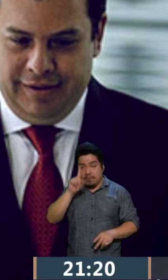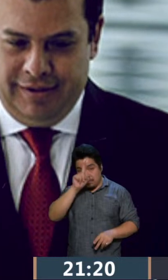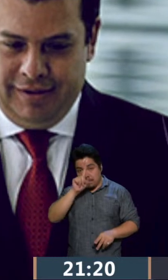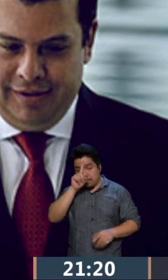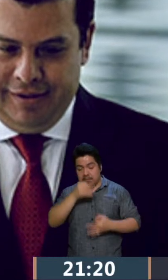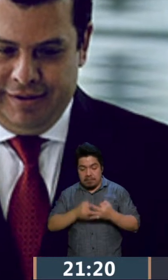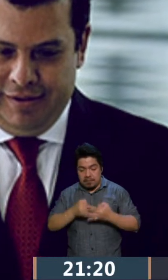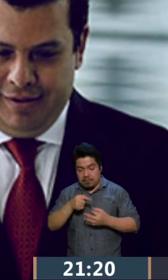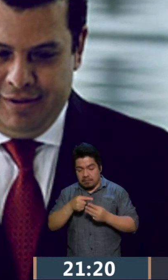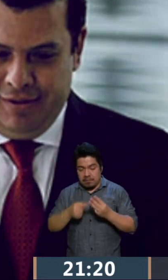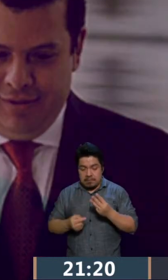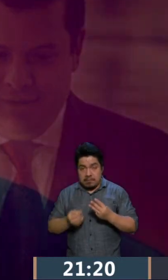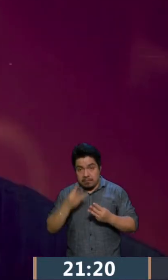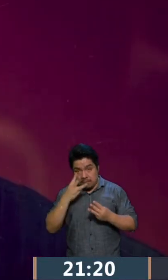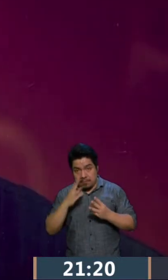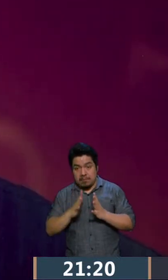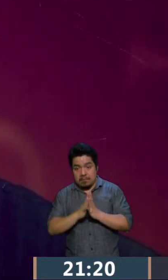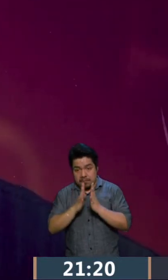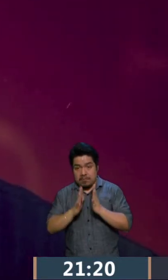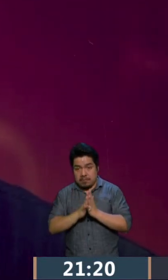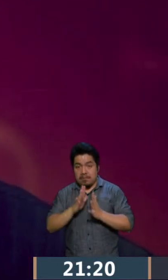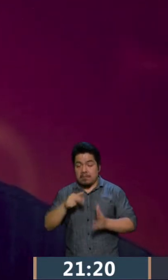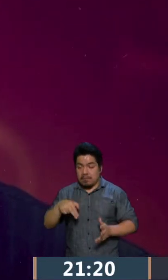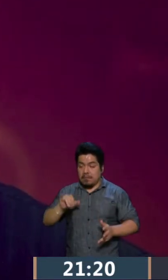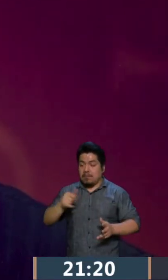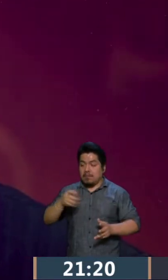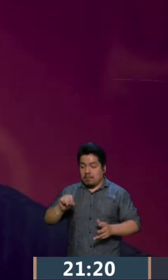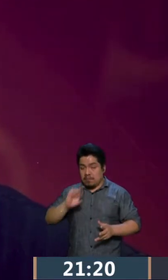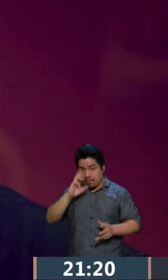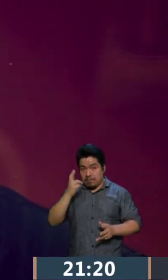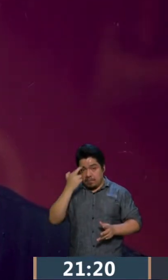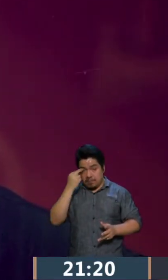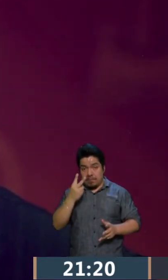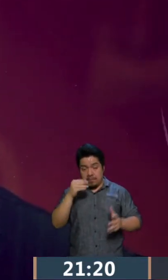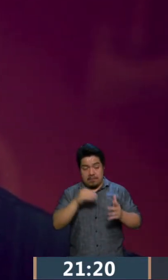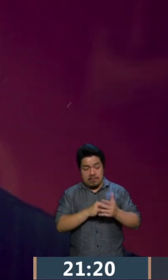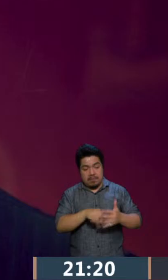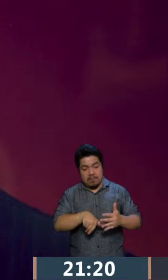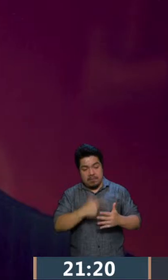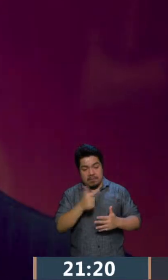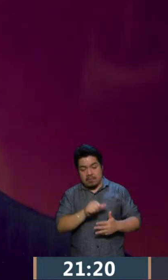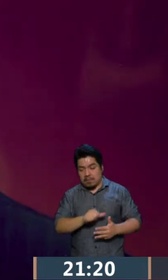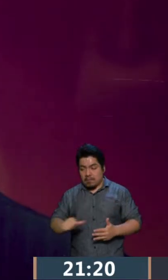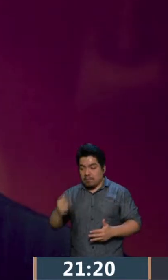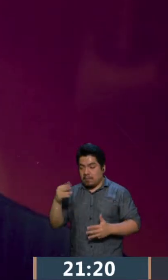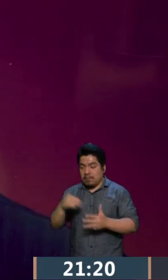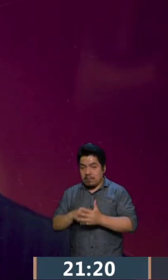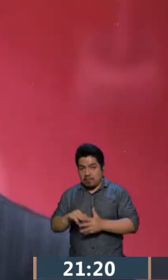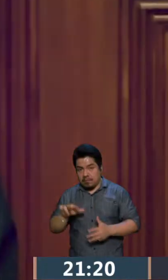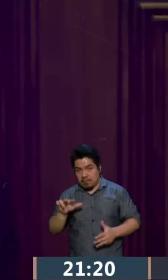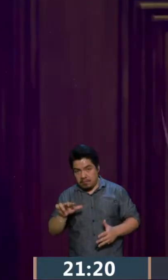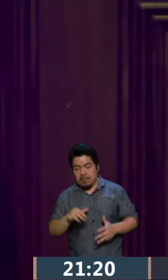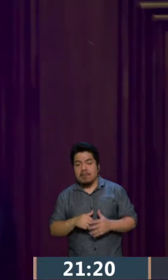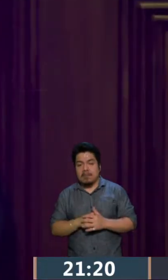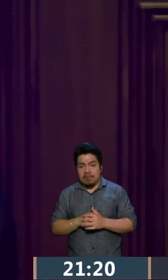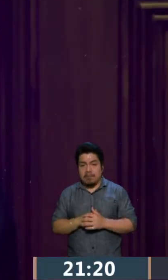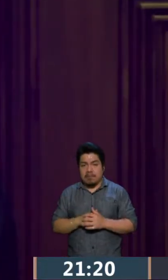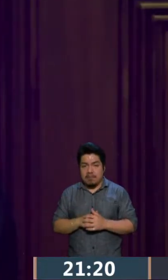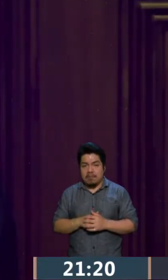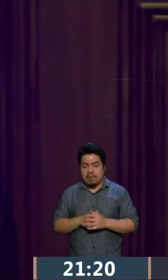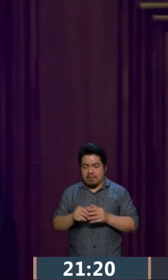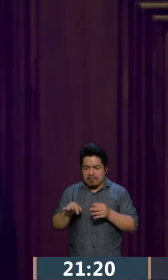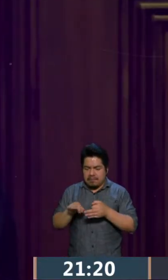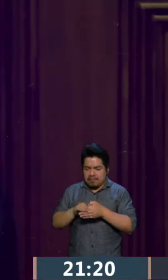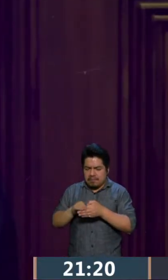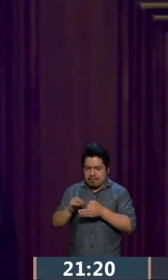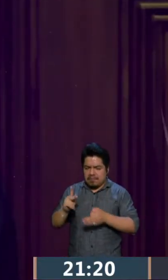jurídico, los tres colaboradores cercanos de Enrique Peña Nieto en la presidencia de 2012 a 2018. La cercanía de Norma